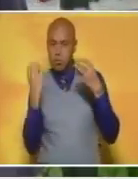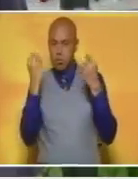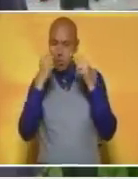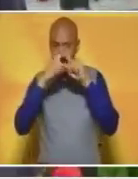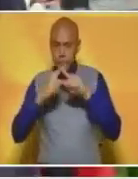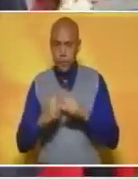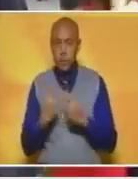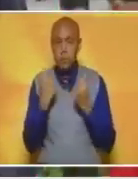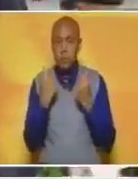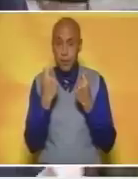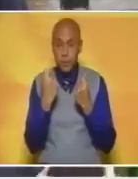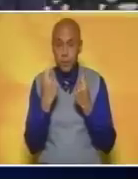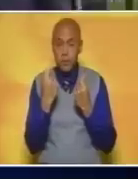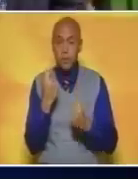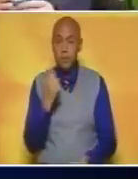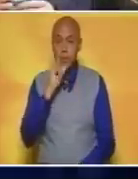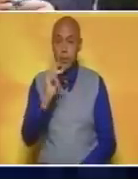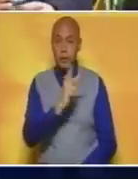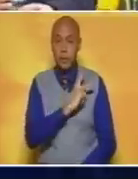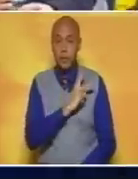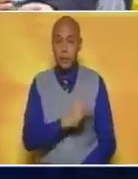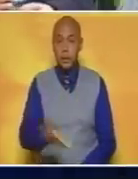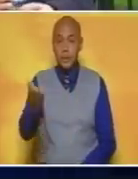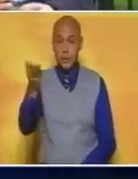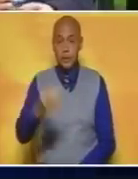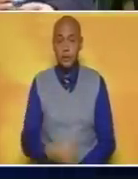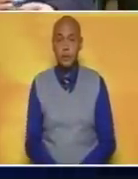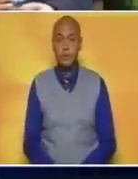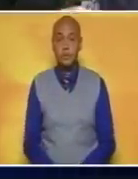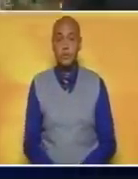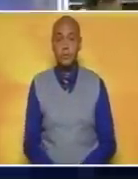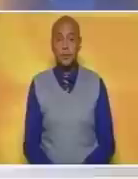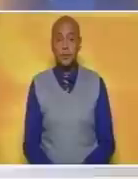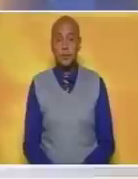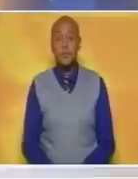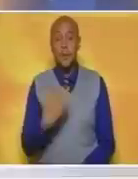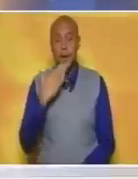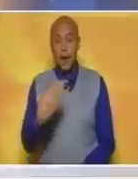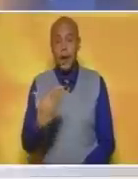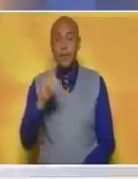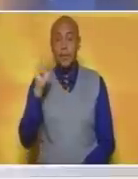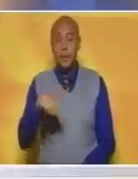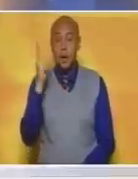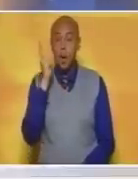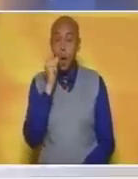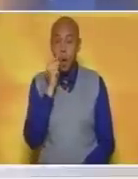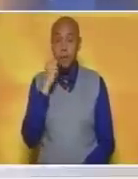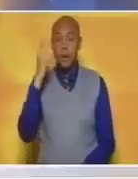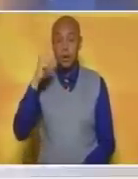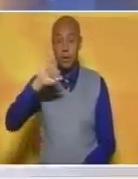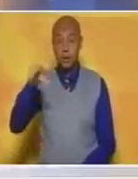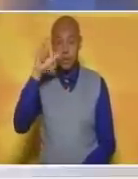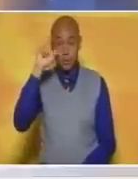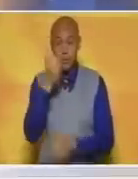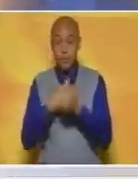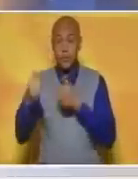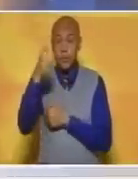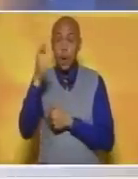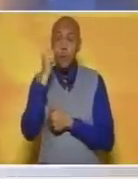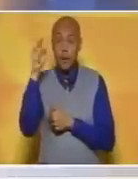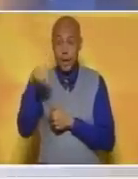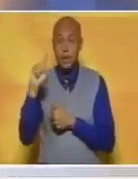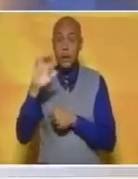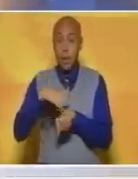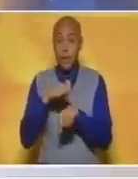del país. Andrés Díaz Hernández, Noticiero Venevisión. Gracias, Andrés. El canciller de la República, Jorge Arreaza, realizará